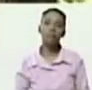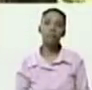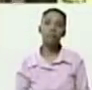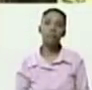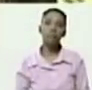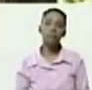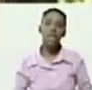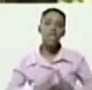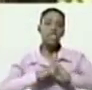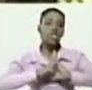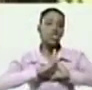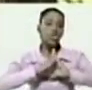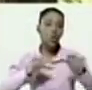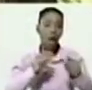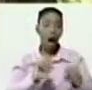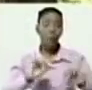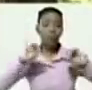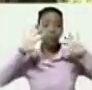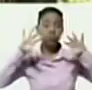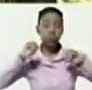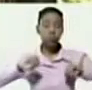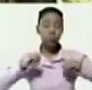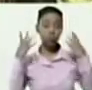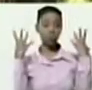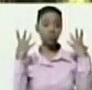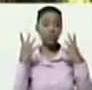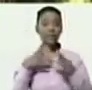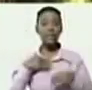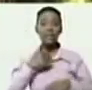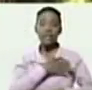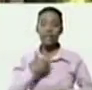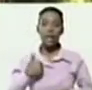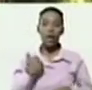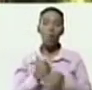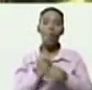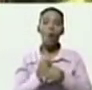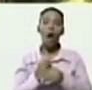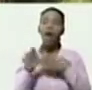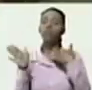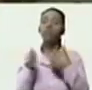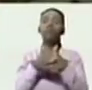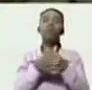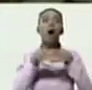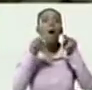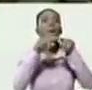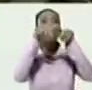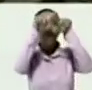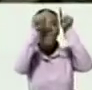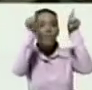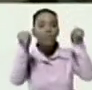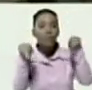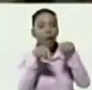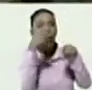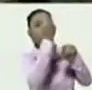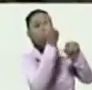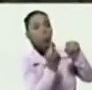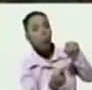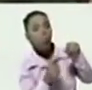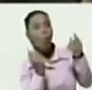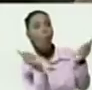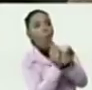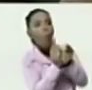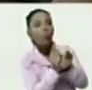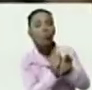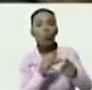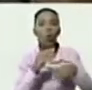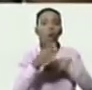Y toda su gloria quisieron encerrarla en un cuadro pintado sobre lo que supuestamente ocurrió